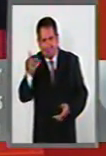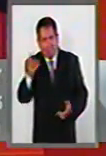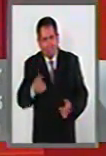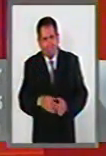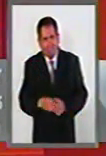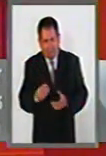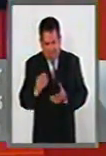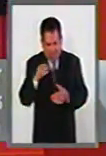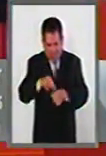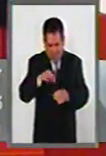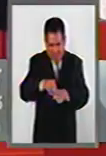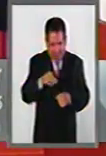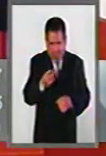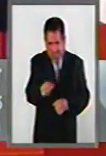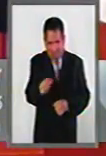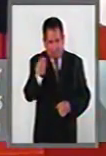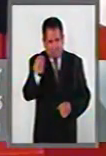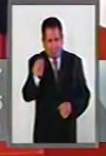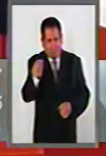Votar por esto.